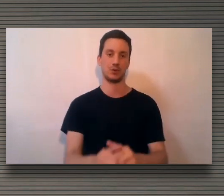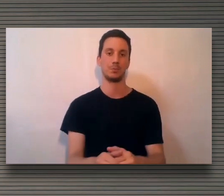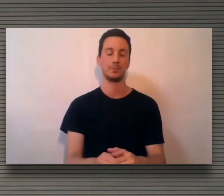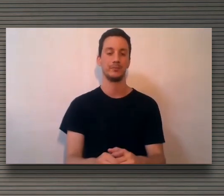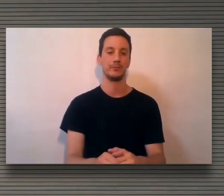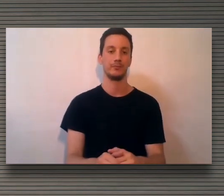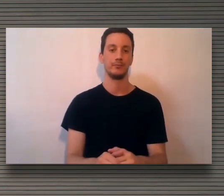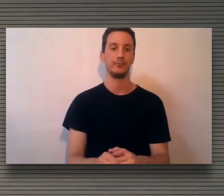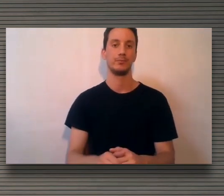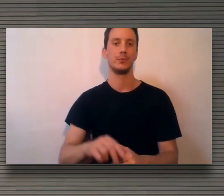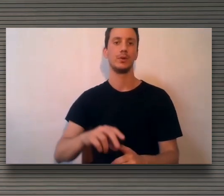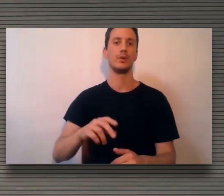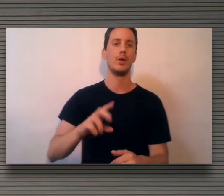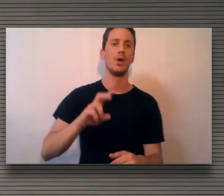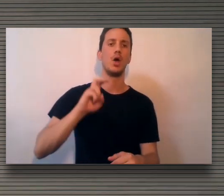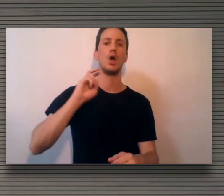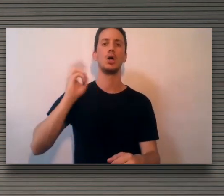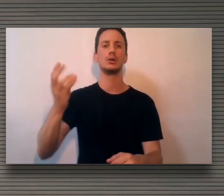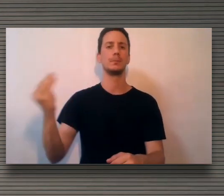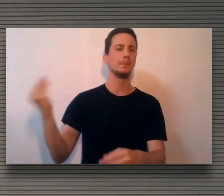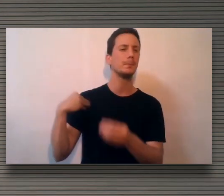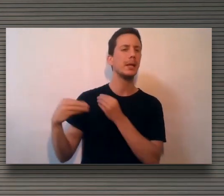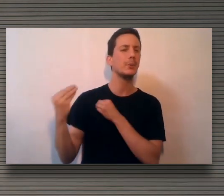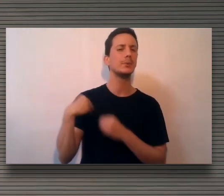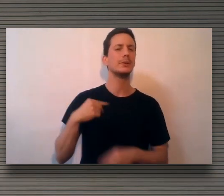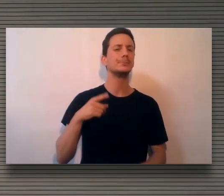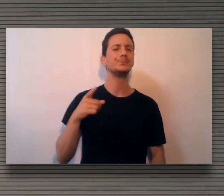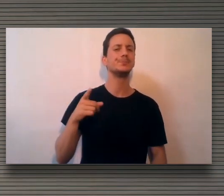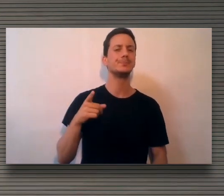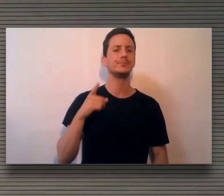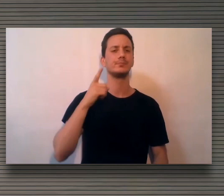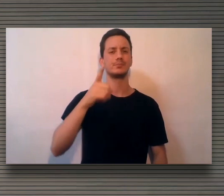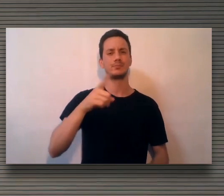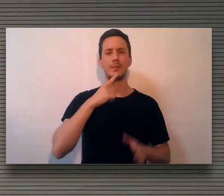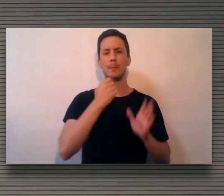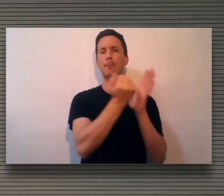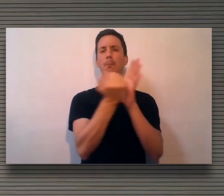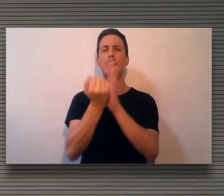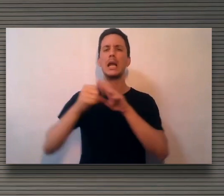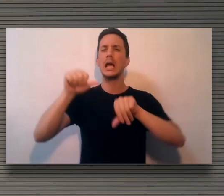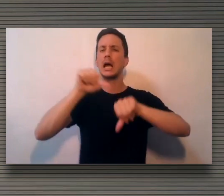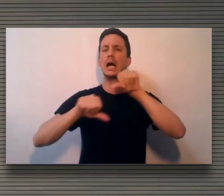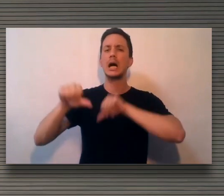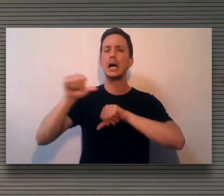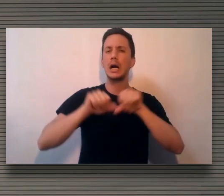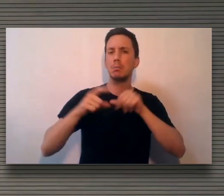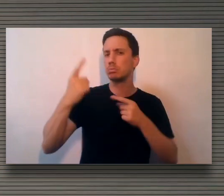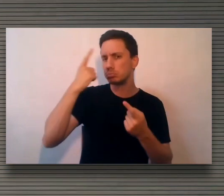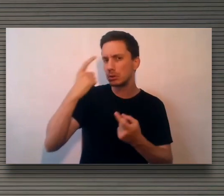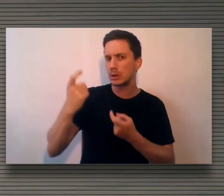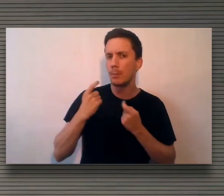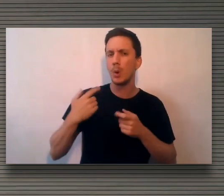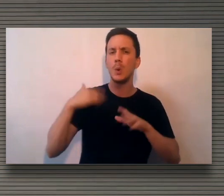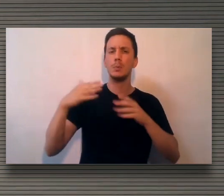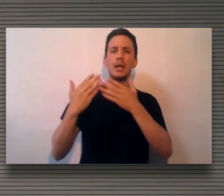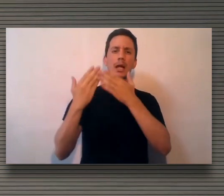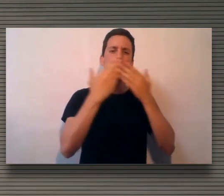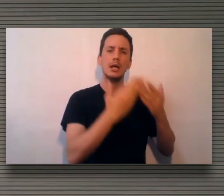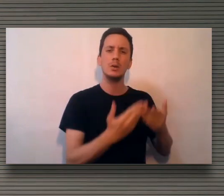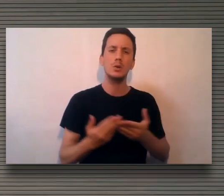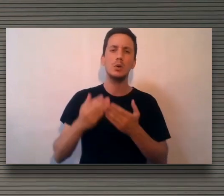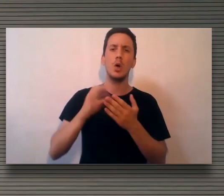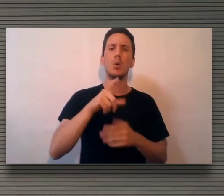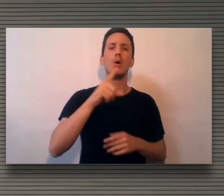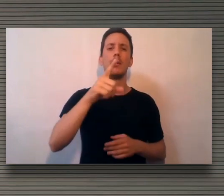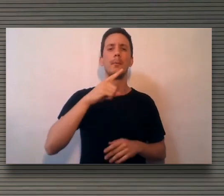Muy bien, tenemos otra pregunta que nos dice ¿qué marcas de químicos nos recomienda? Recuerdo los últimos estudios de la OCU de primeras